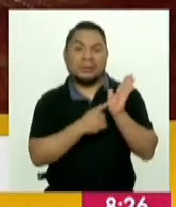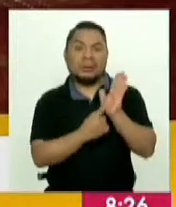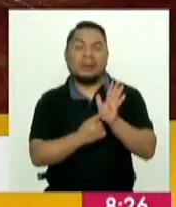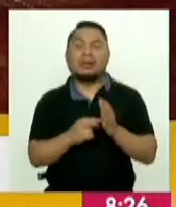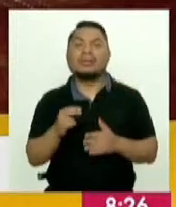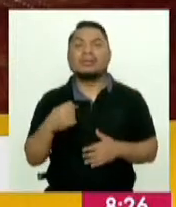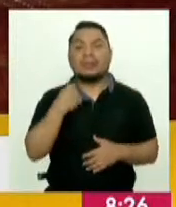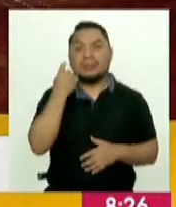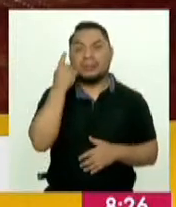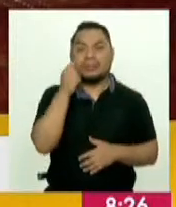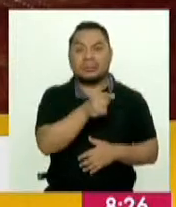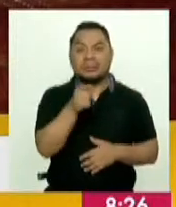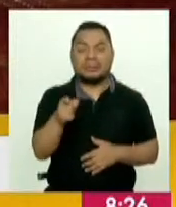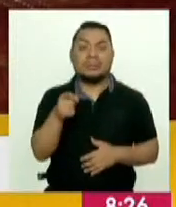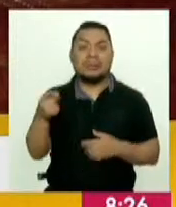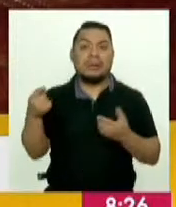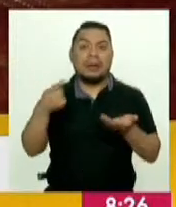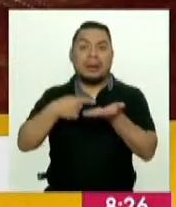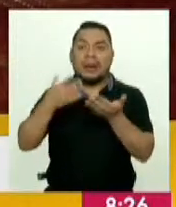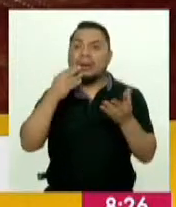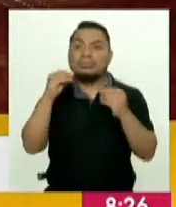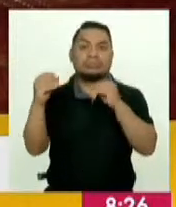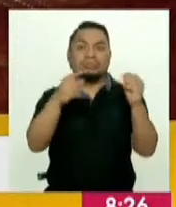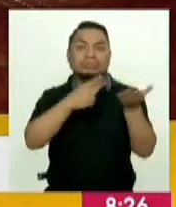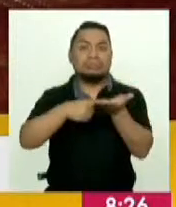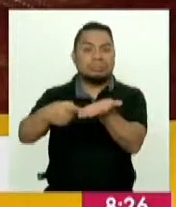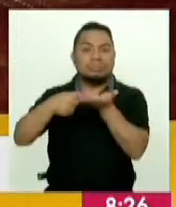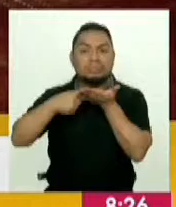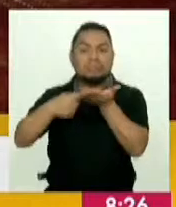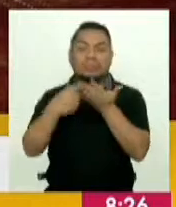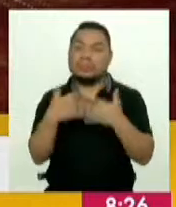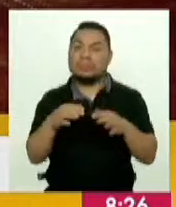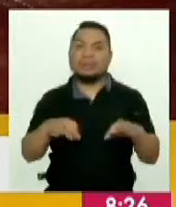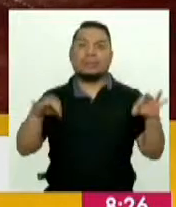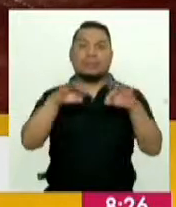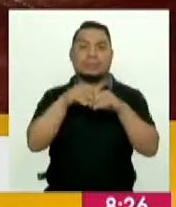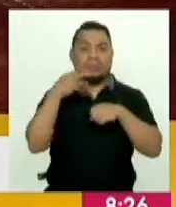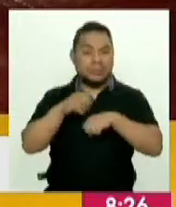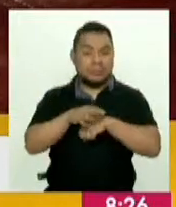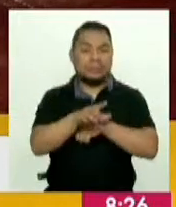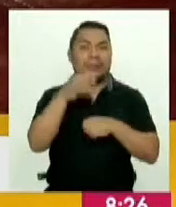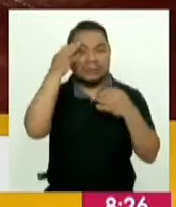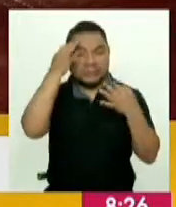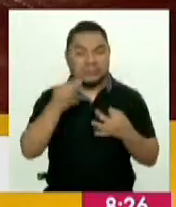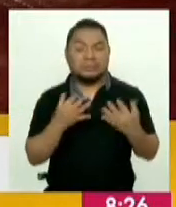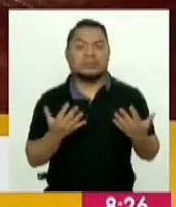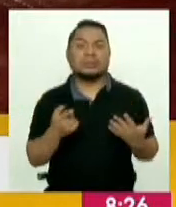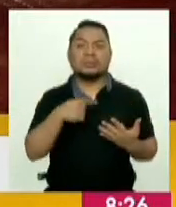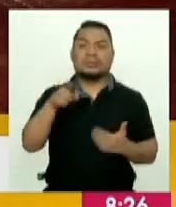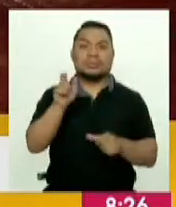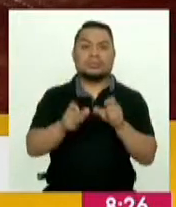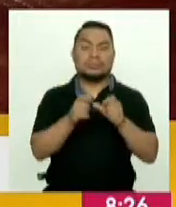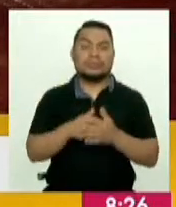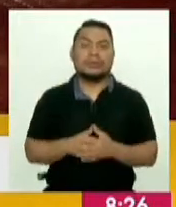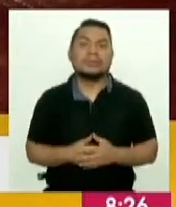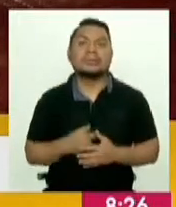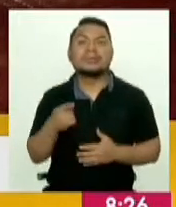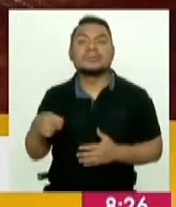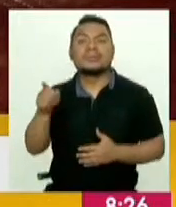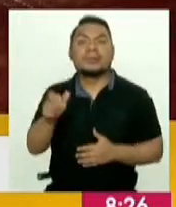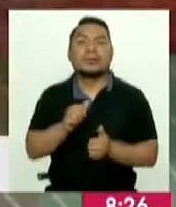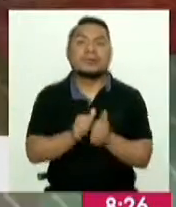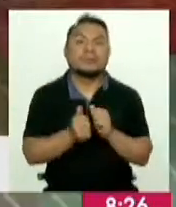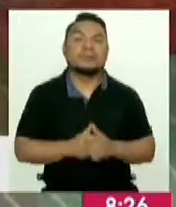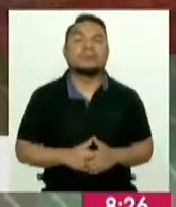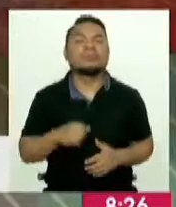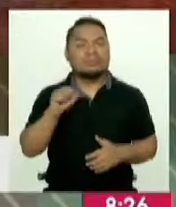entiendo entonces que los debates serán muy significativos para influir en una decisión de los ciudadanos en las elecciones.